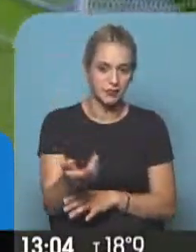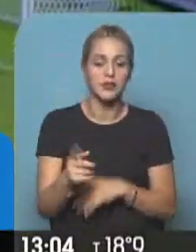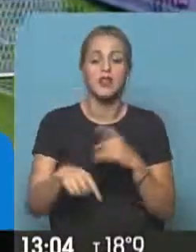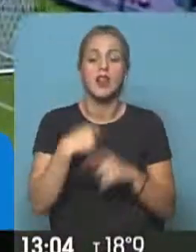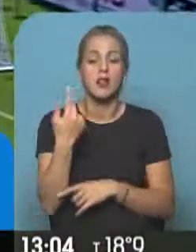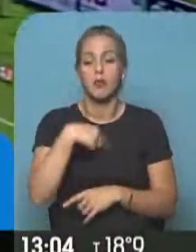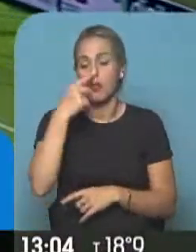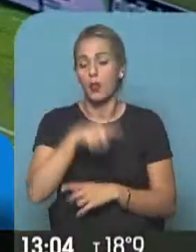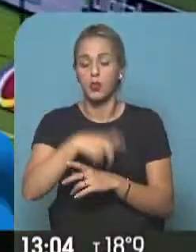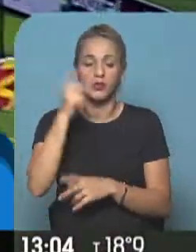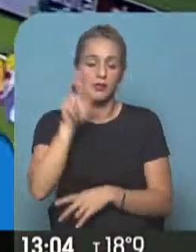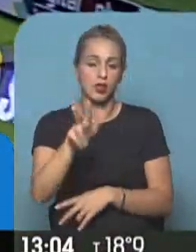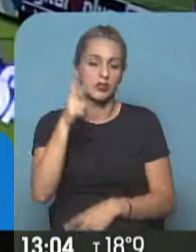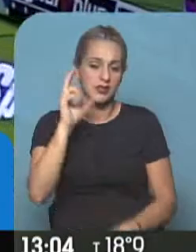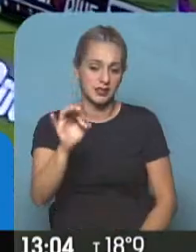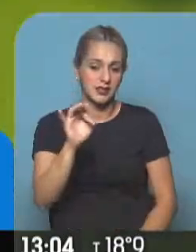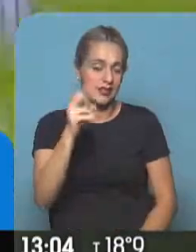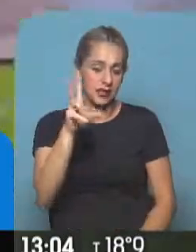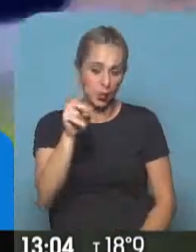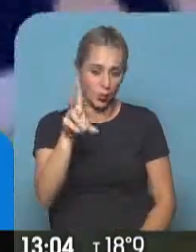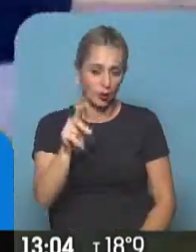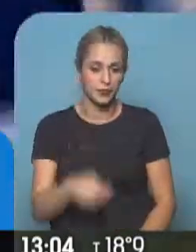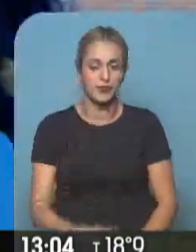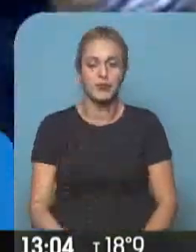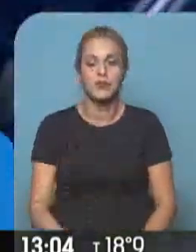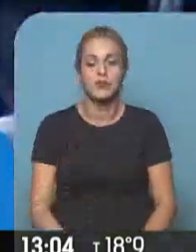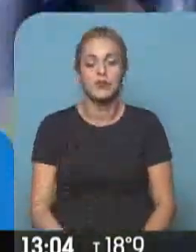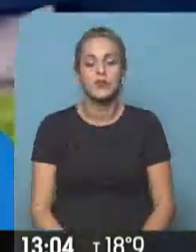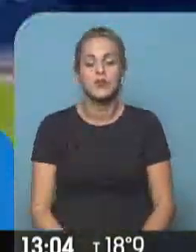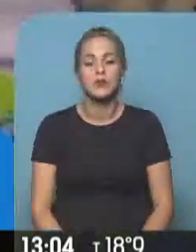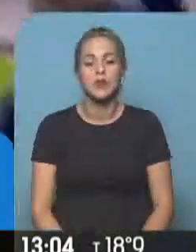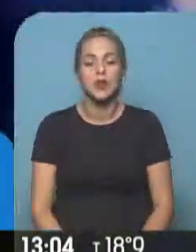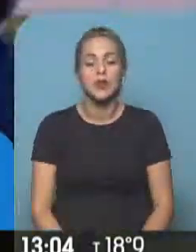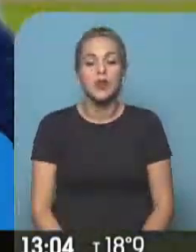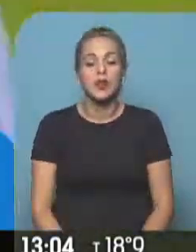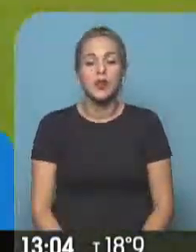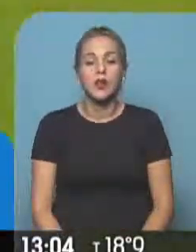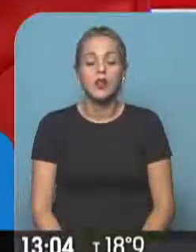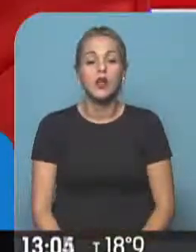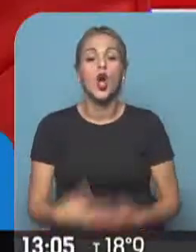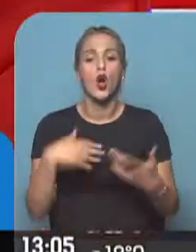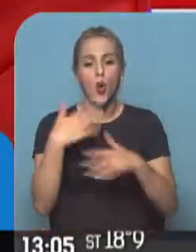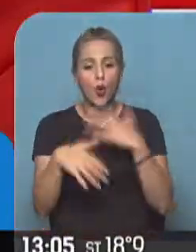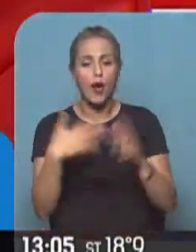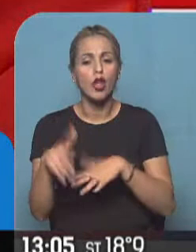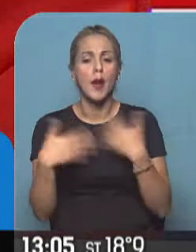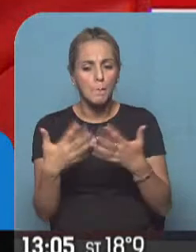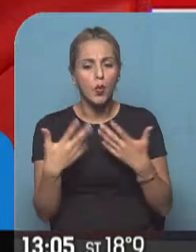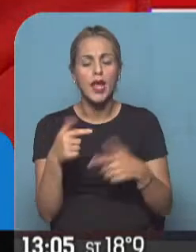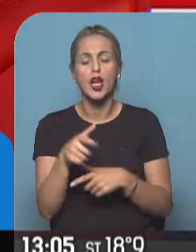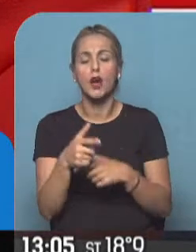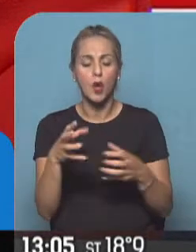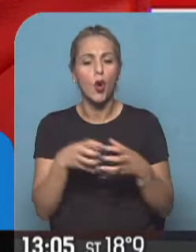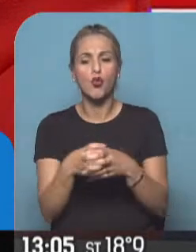de sellar el partido a pura categoría. Los jugadores pudieron por ahí tener una complementación